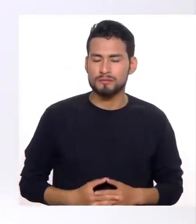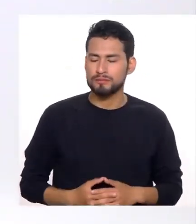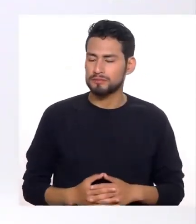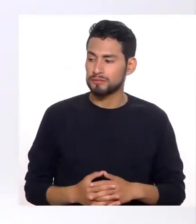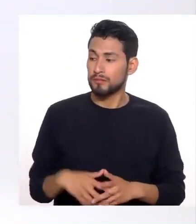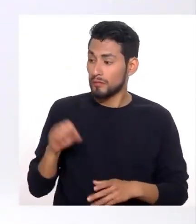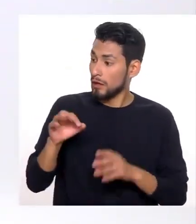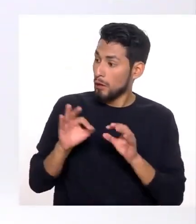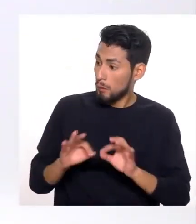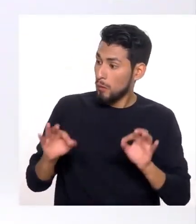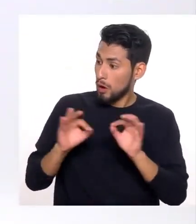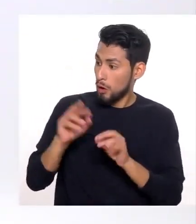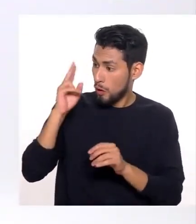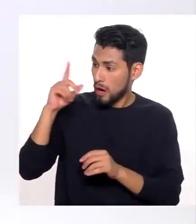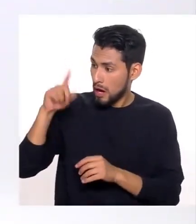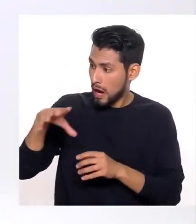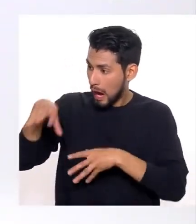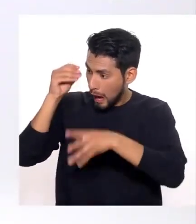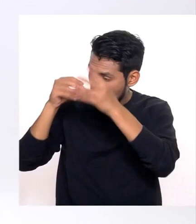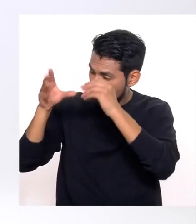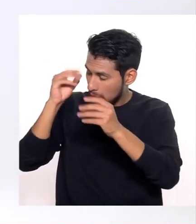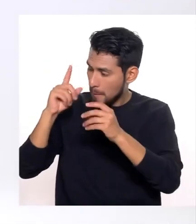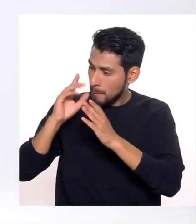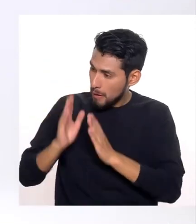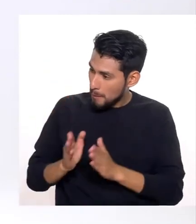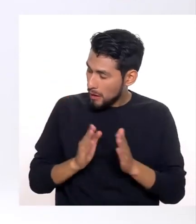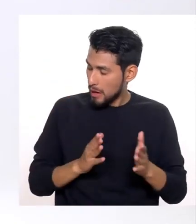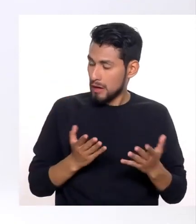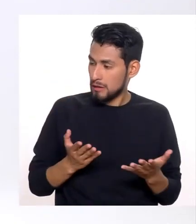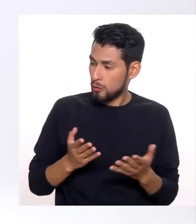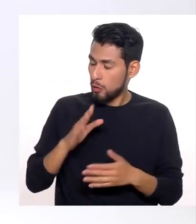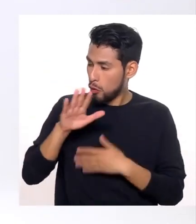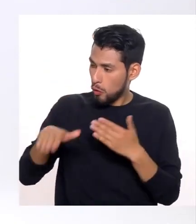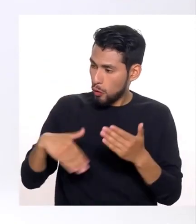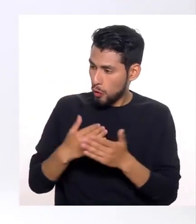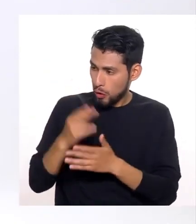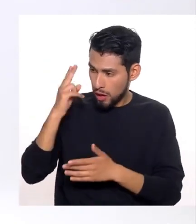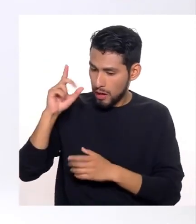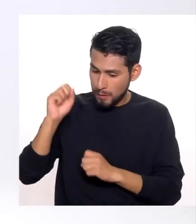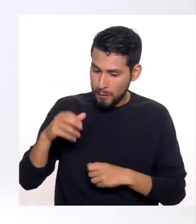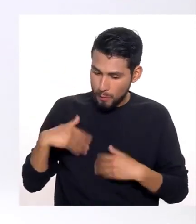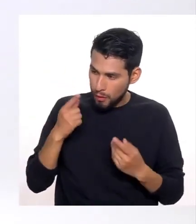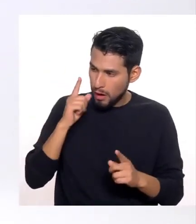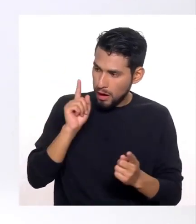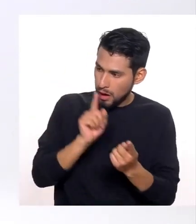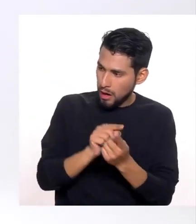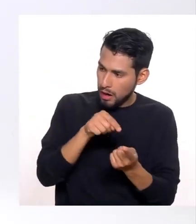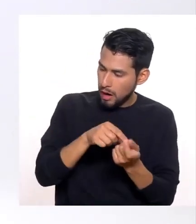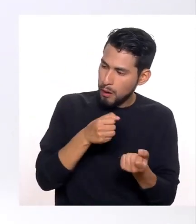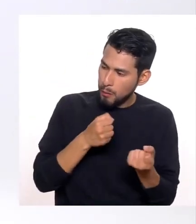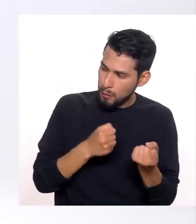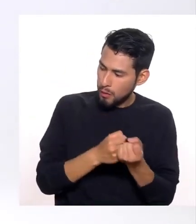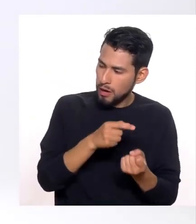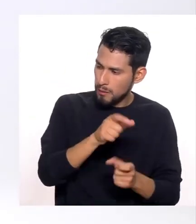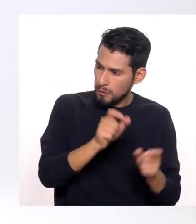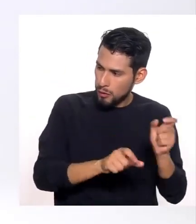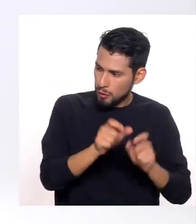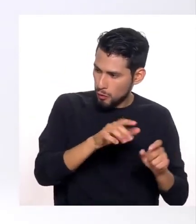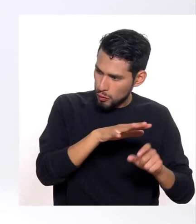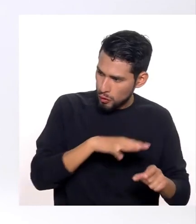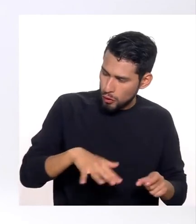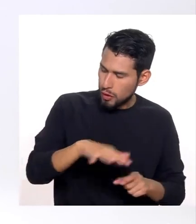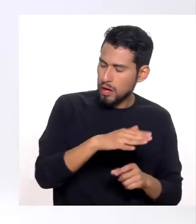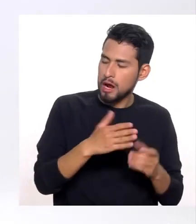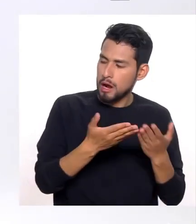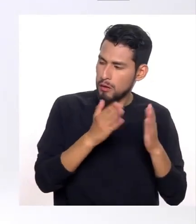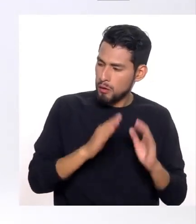es muy importante esa preparación. Tienen que estar preparados todos los que van a intervenir en que las personas pues